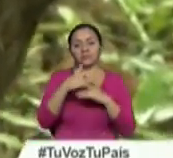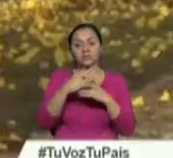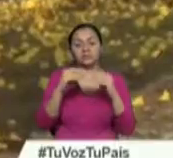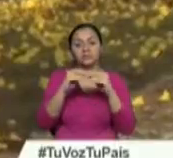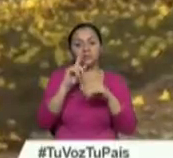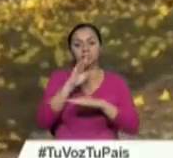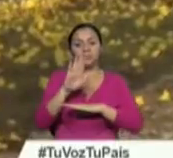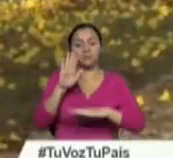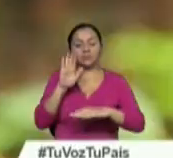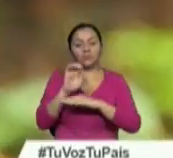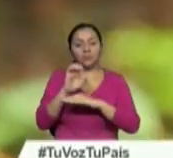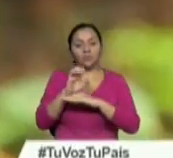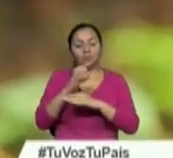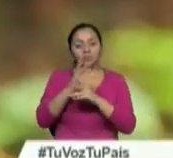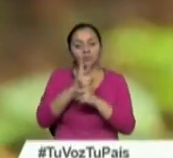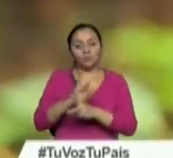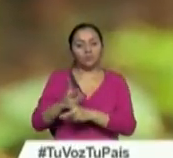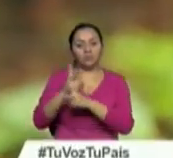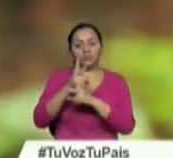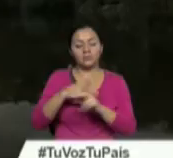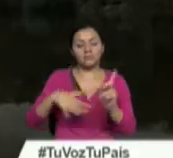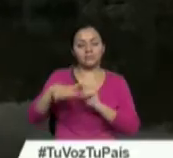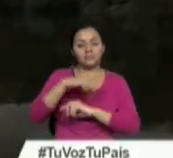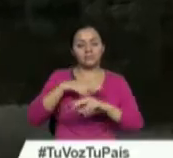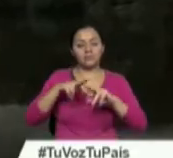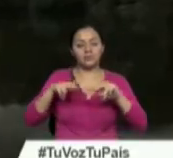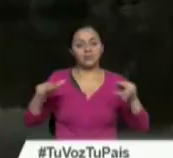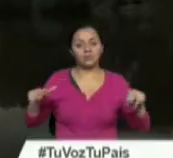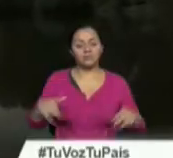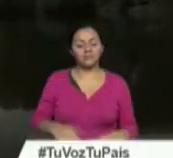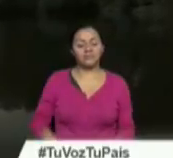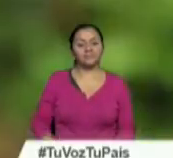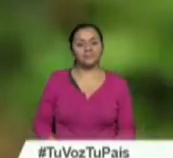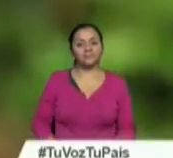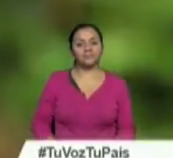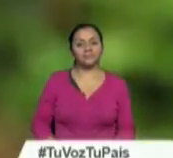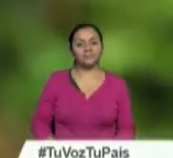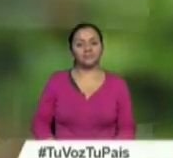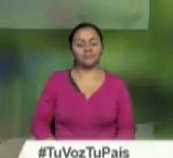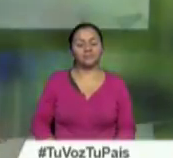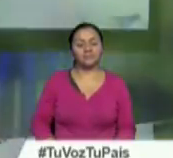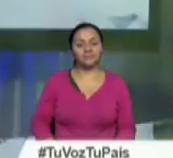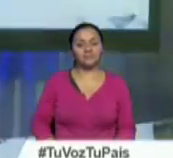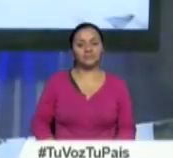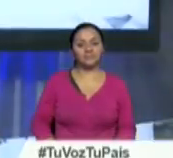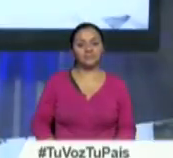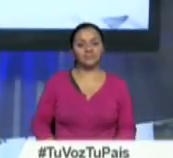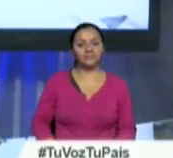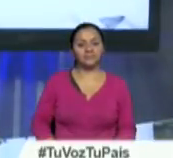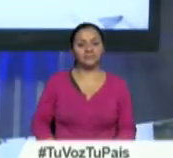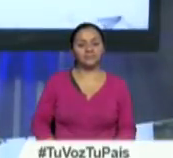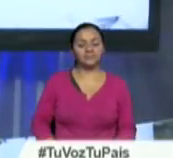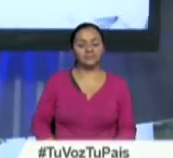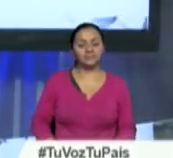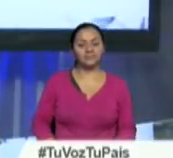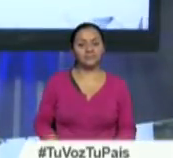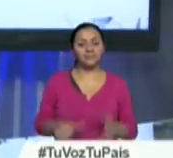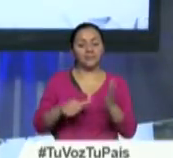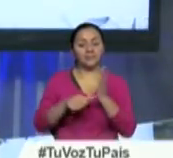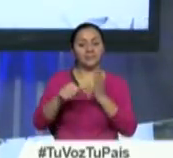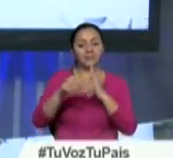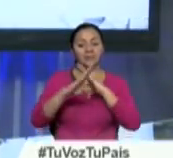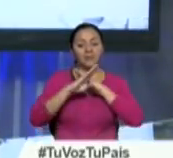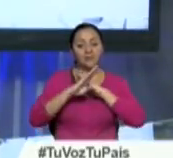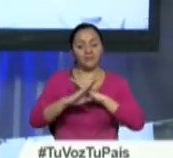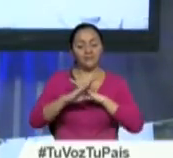compromiso del Ecuador con la conservación del medio ambiente. Caterine Morejón, Noticiero Ciudadano. El Ministerio de Defensa